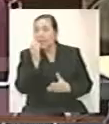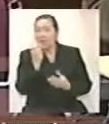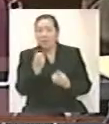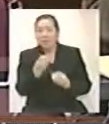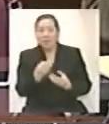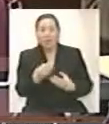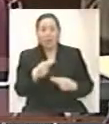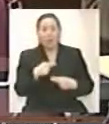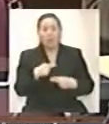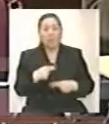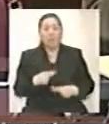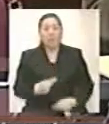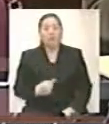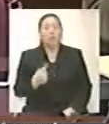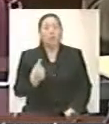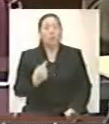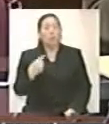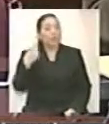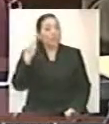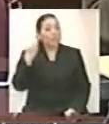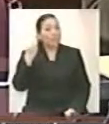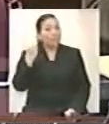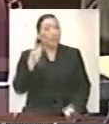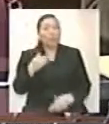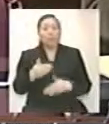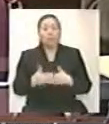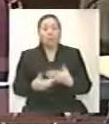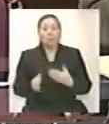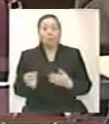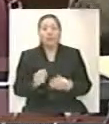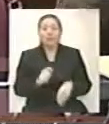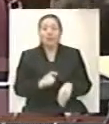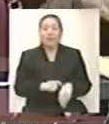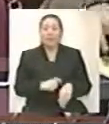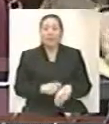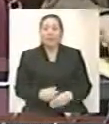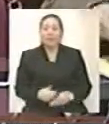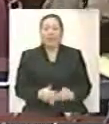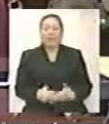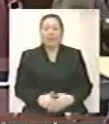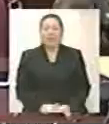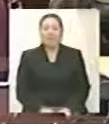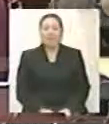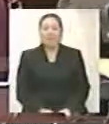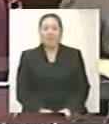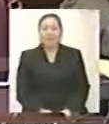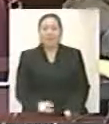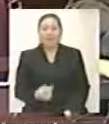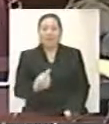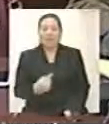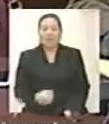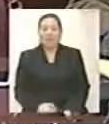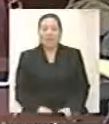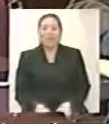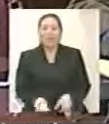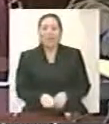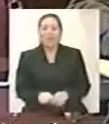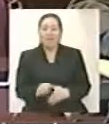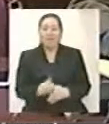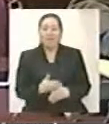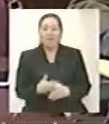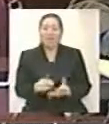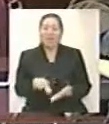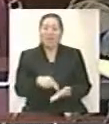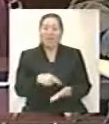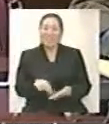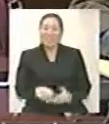acantilados abismales. Son las memorias de sus largas travesías sin tiempo. Antes de terminar, quisiera decir que también hemos compartido